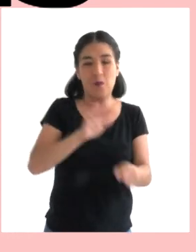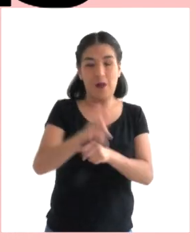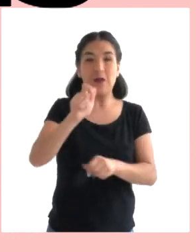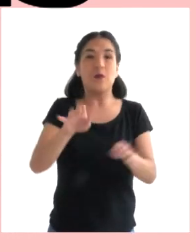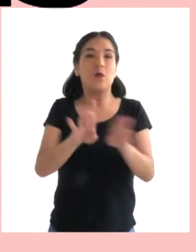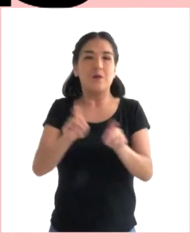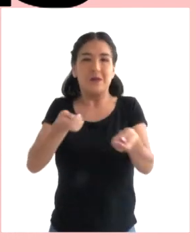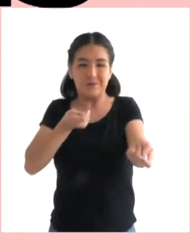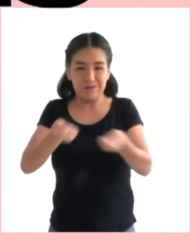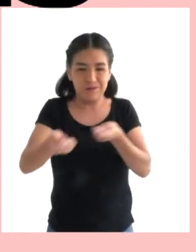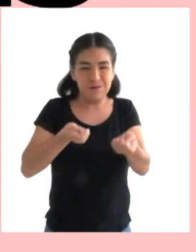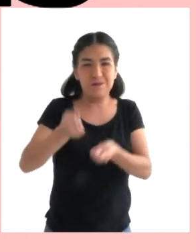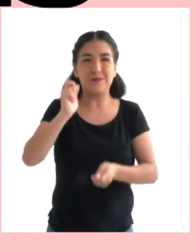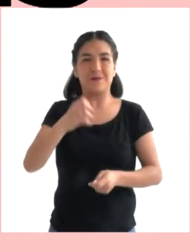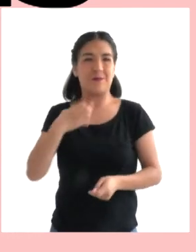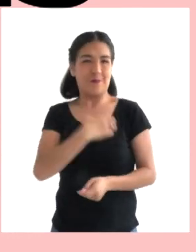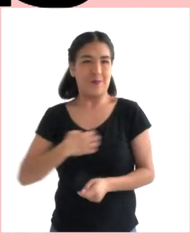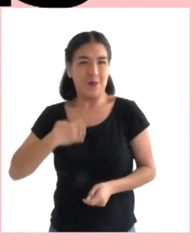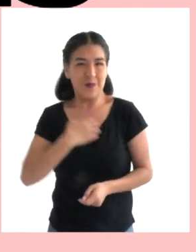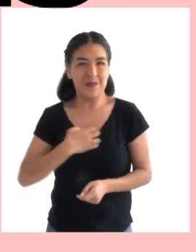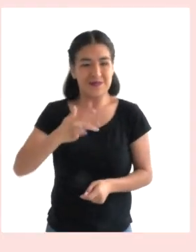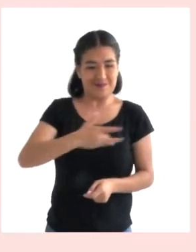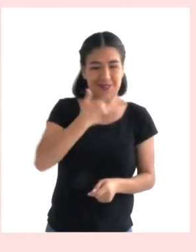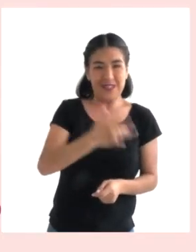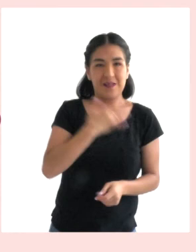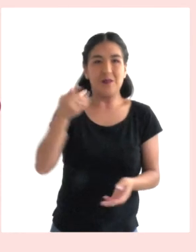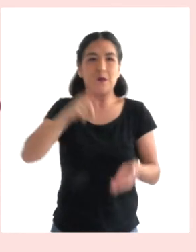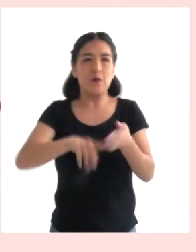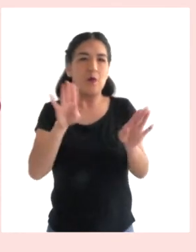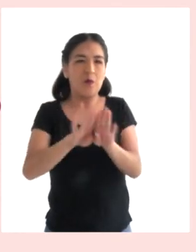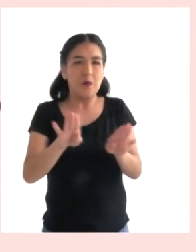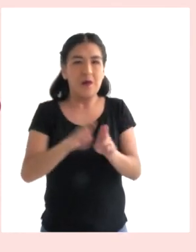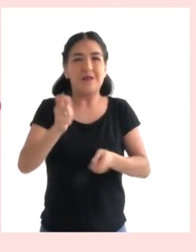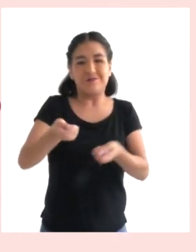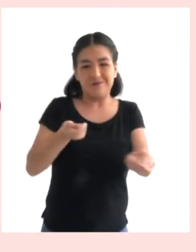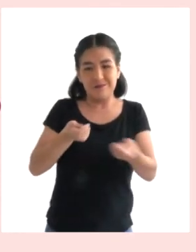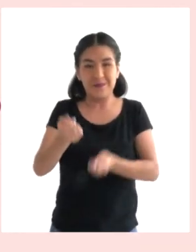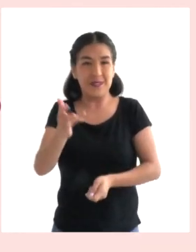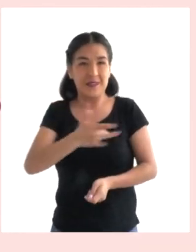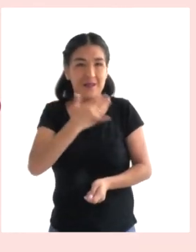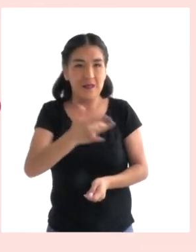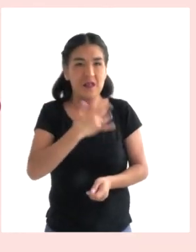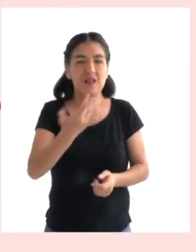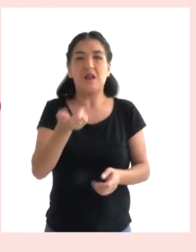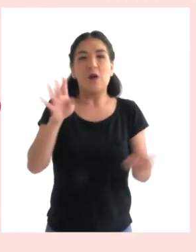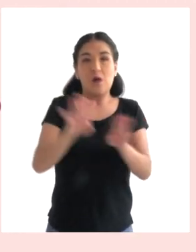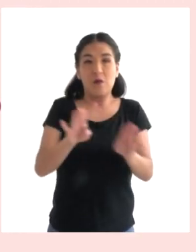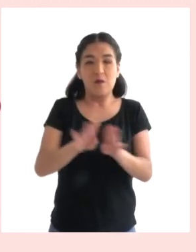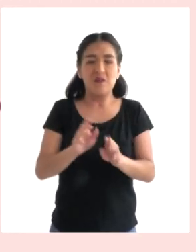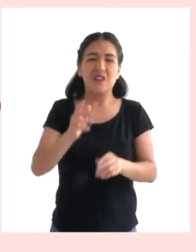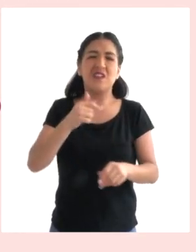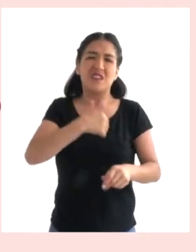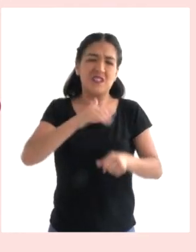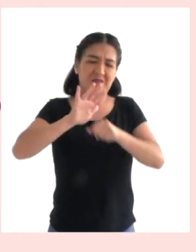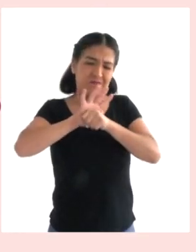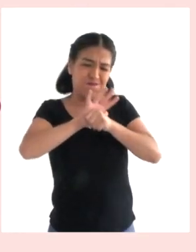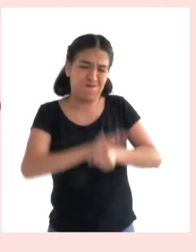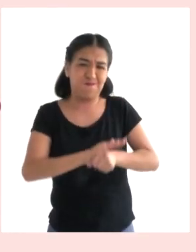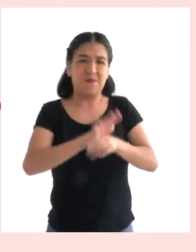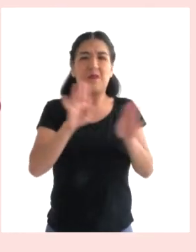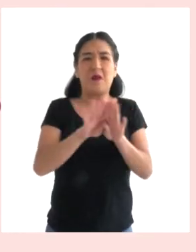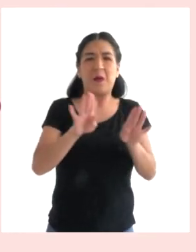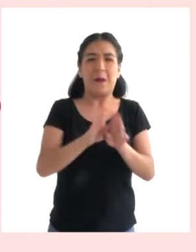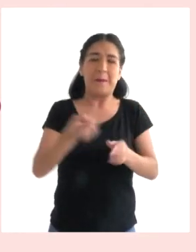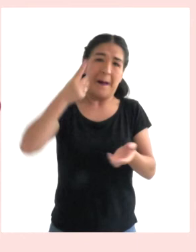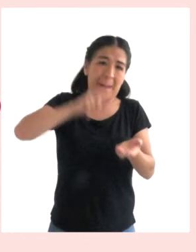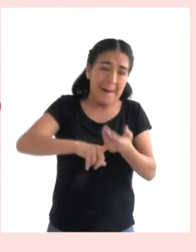emociones es vital para desarrollar la proactividad. Manejarlas adecuadamente no significa reprimirlas, sino conocerlas